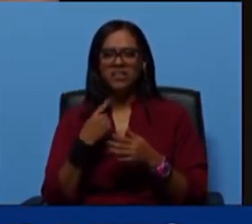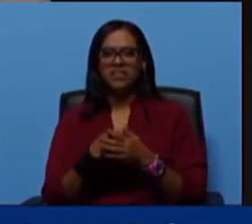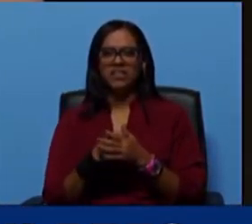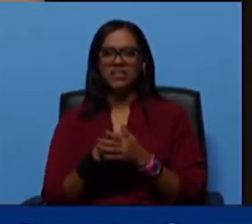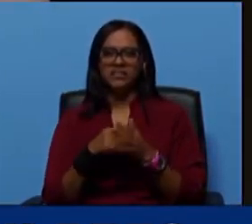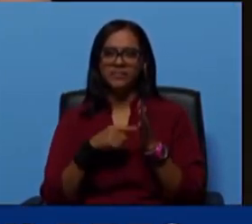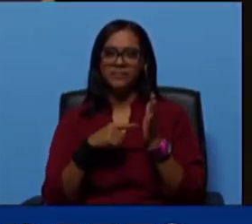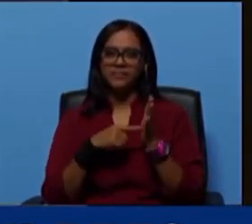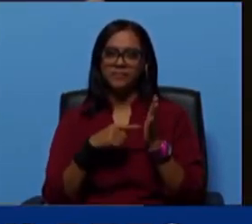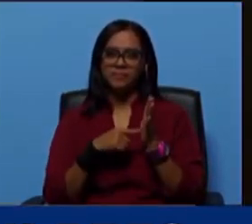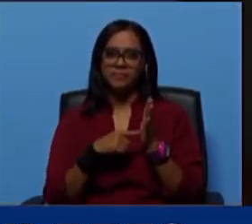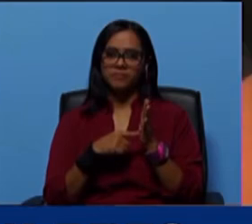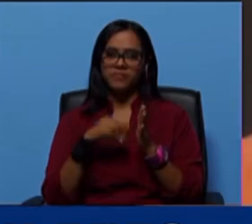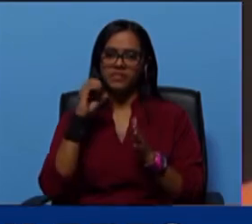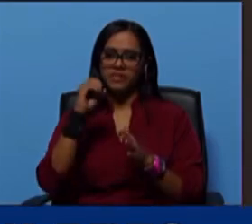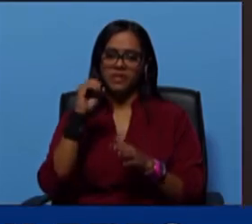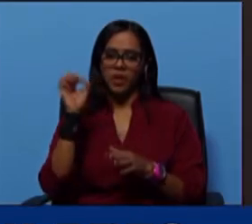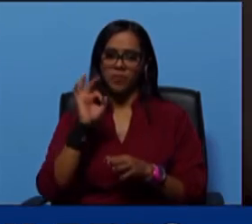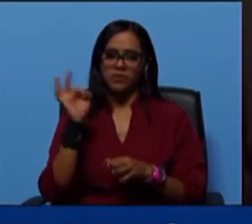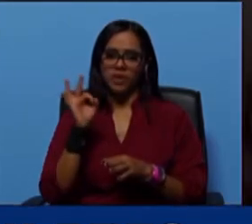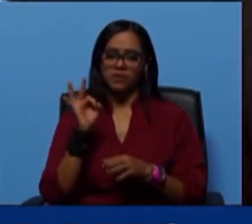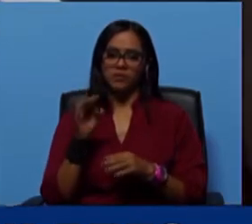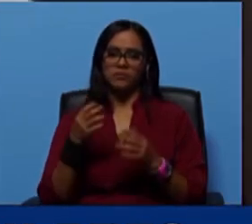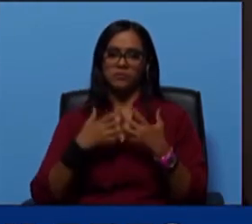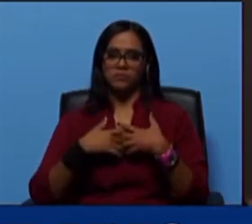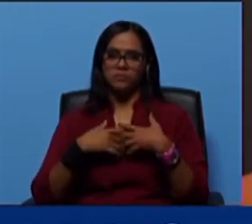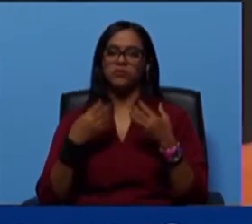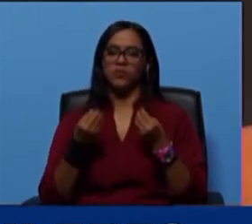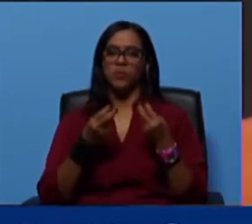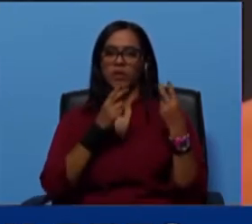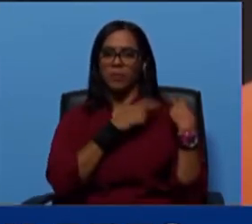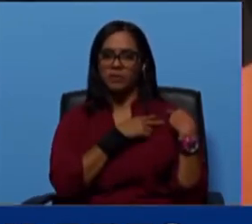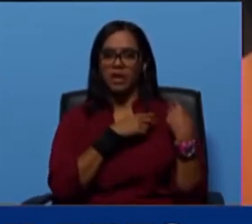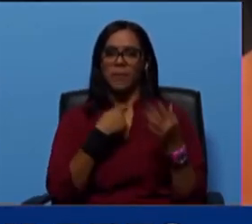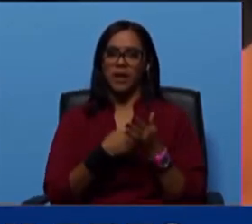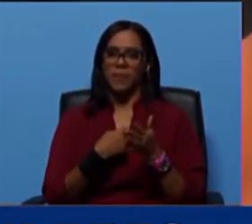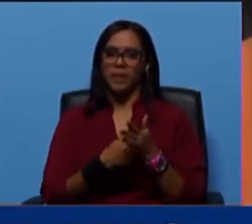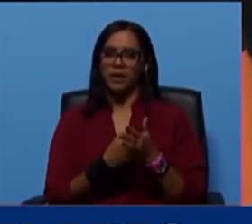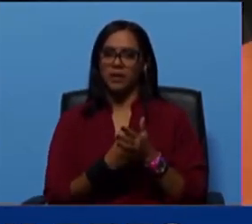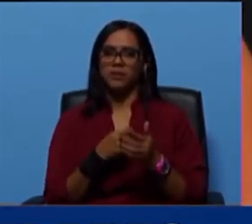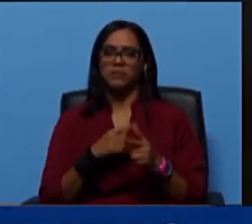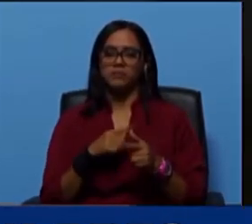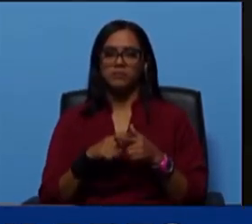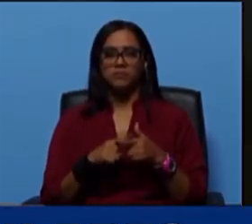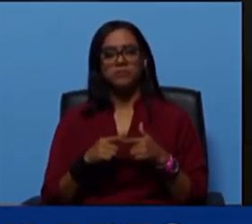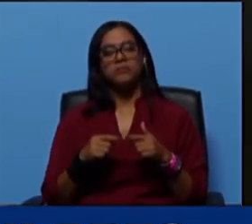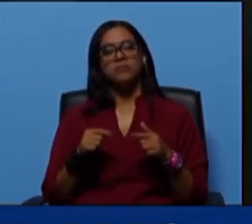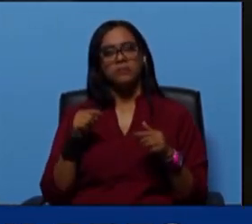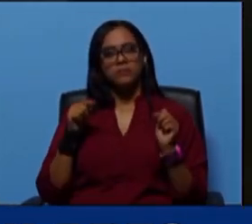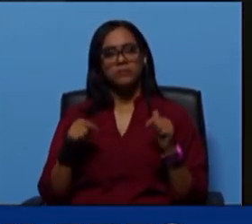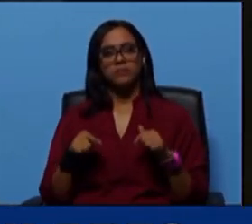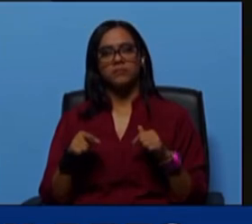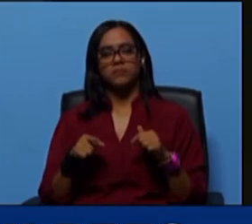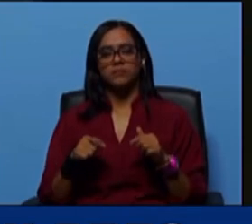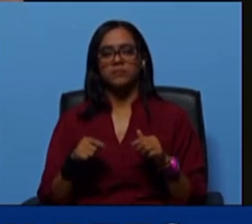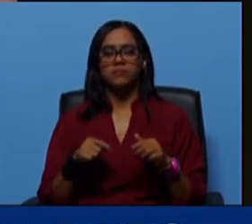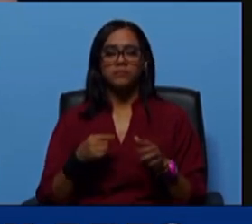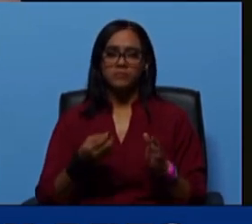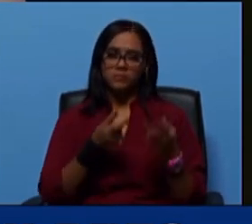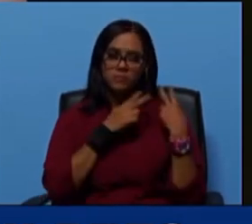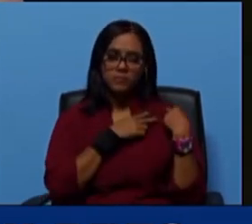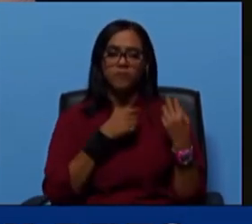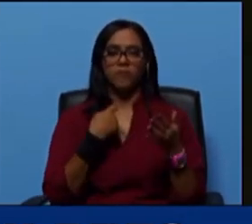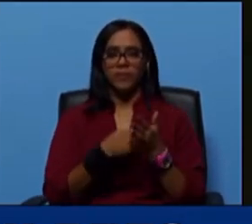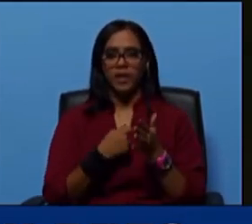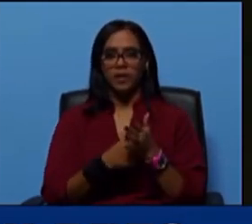morosidad del 0%. Los bodegueros de verdad que son muy responsables para pagar. Entonces, mientras el bodeguero es responsable en el